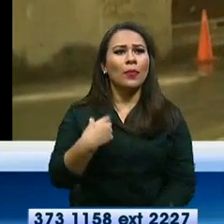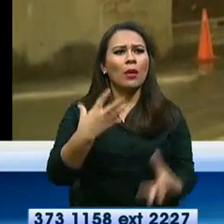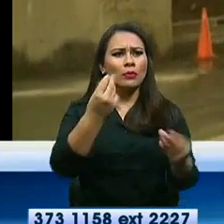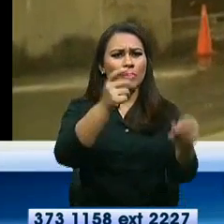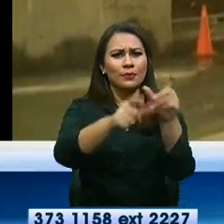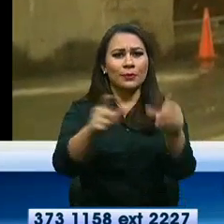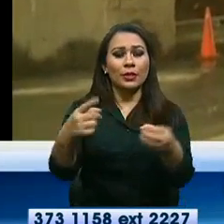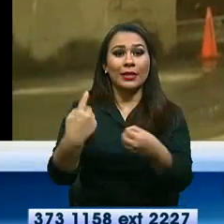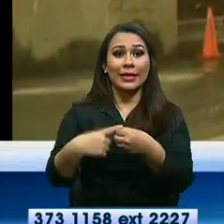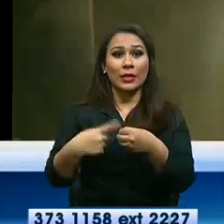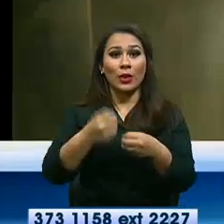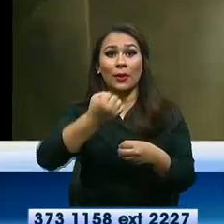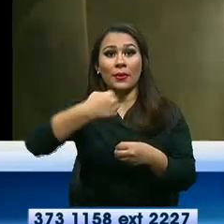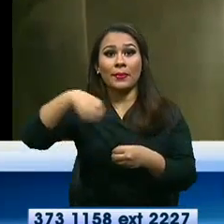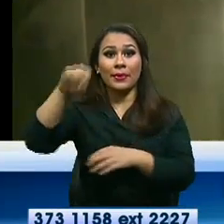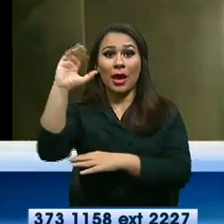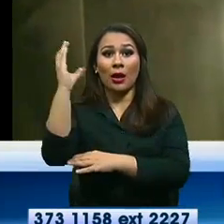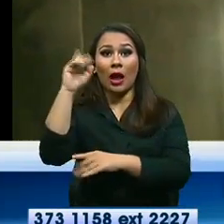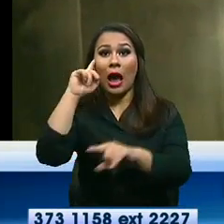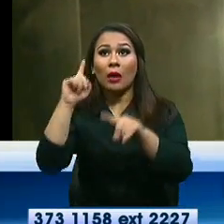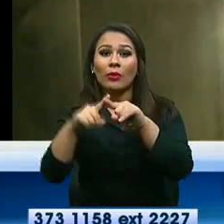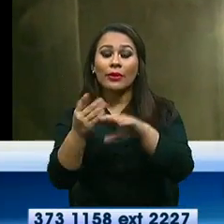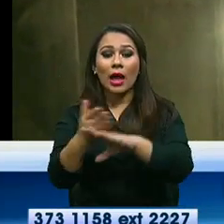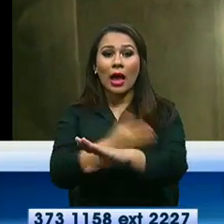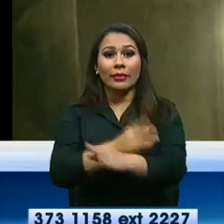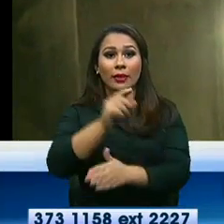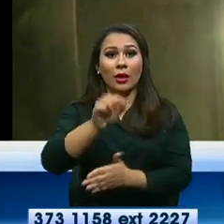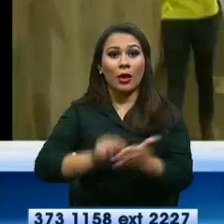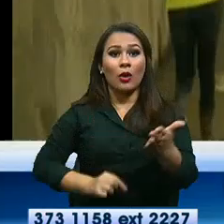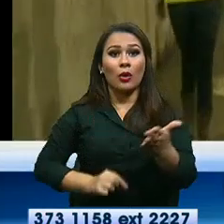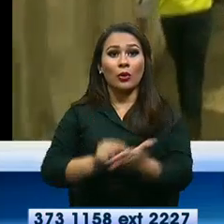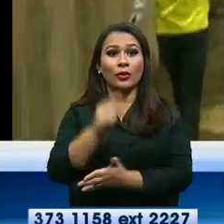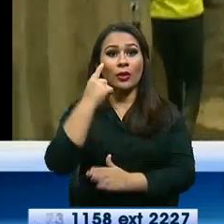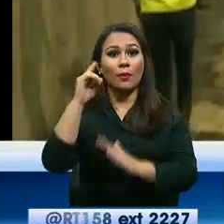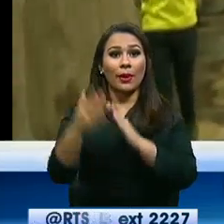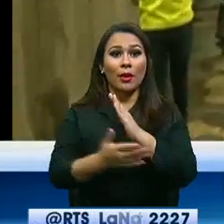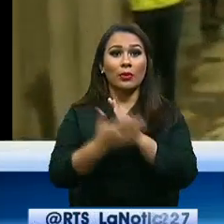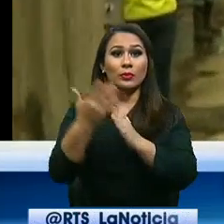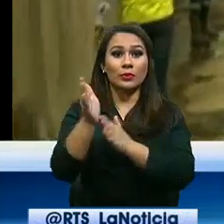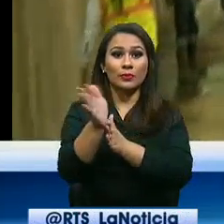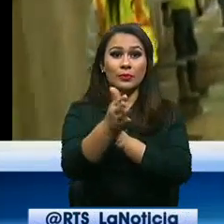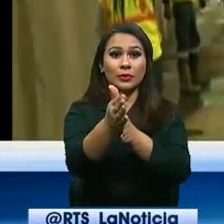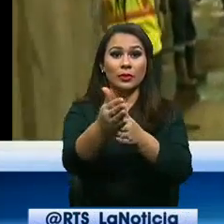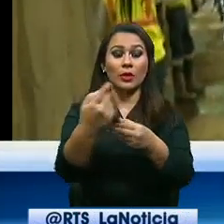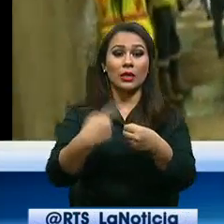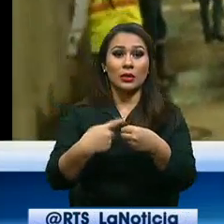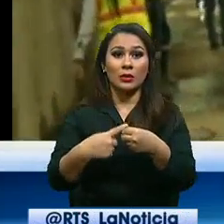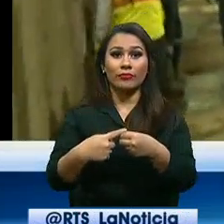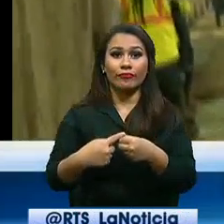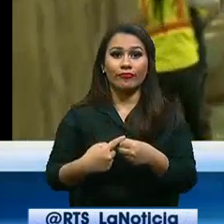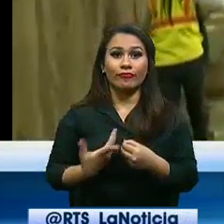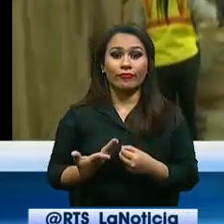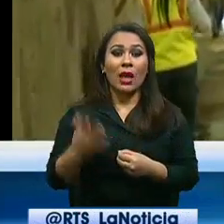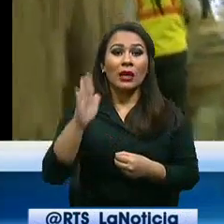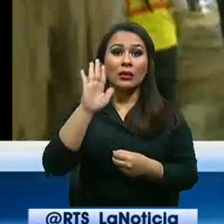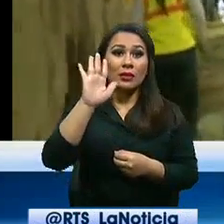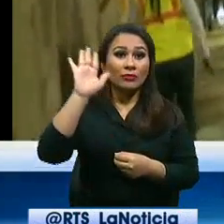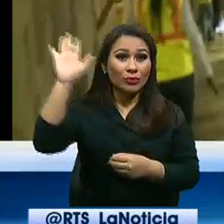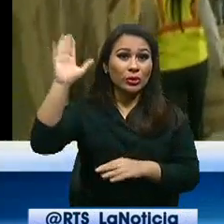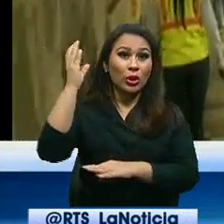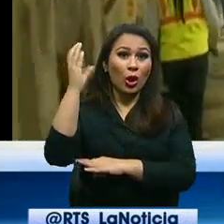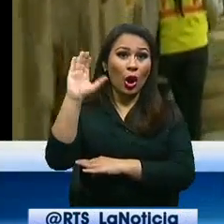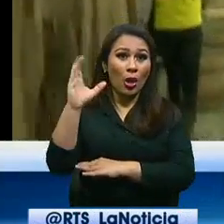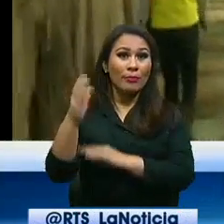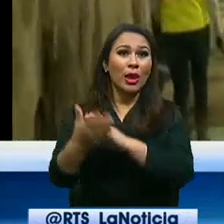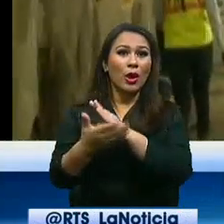viajado a Colombia antes de concretar la firma del contrato para la construcción del metro. Además de que en ese país Odebrecht